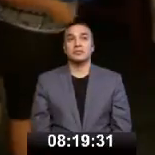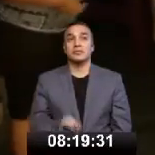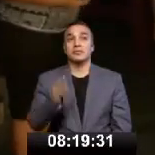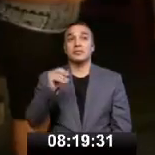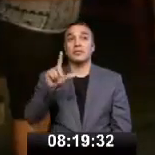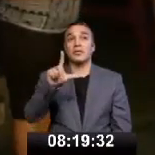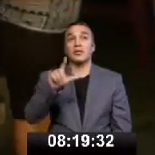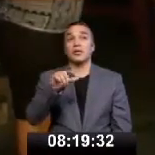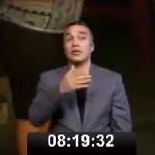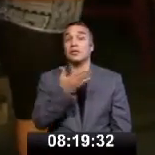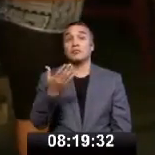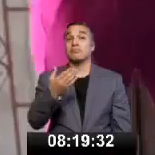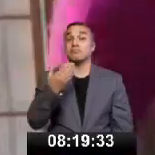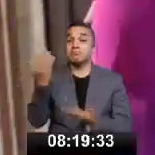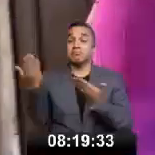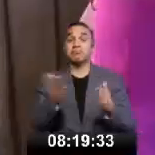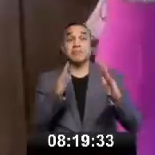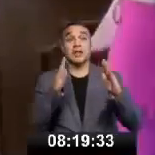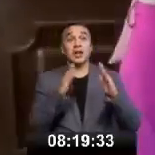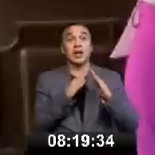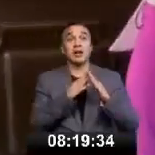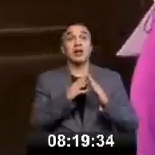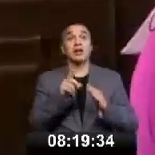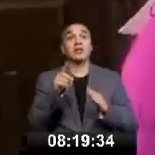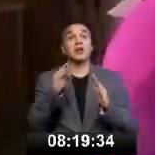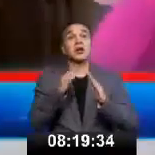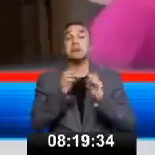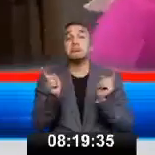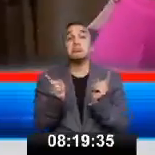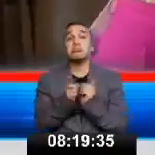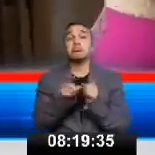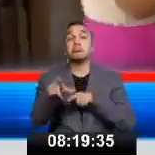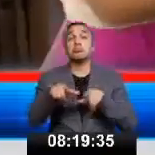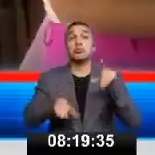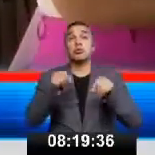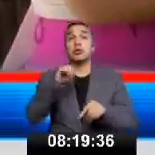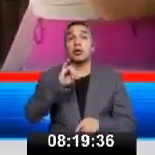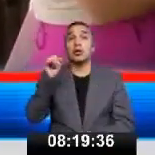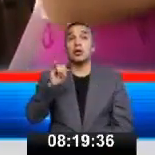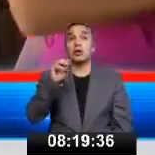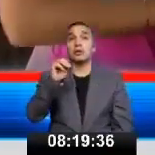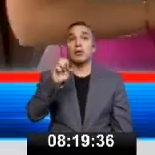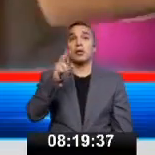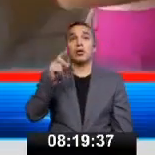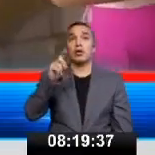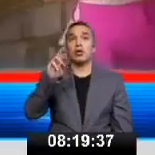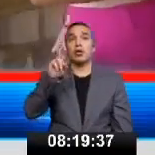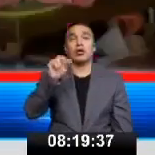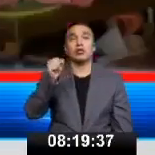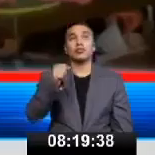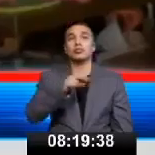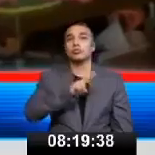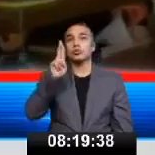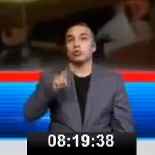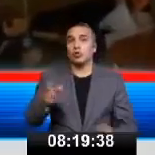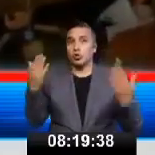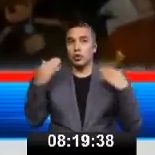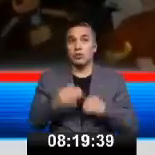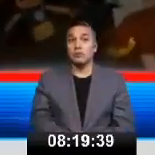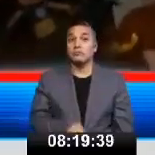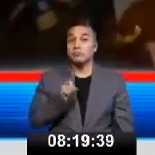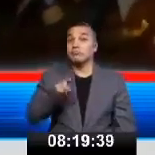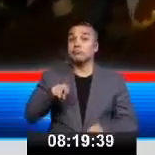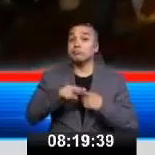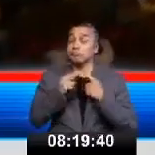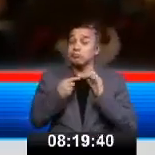Isabel Vélez Montesenos recibió en su casa, una pequeña villa ubicada en la cooperativa Jaime Roldós Aguilera, sur de Guayaquil. Desde ahí